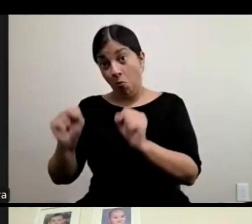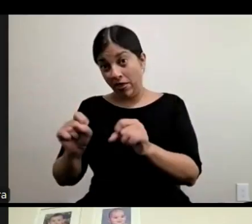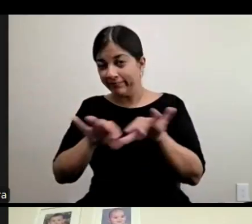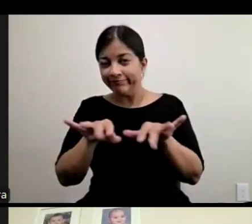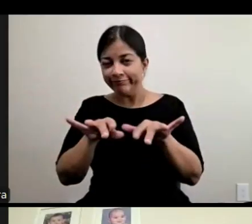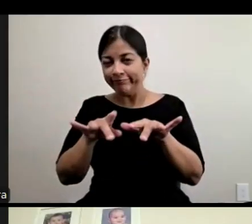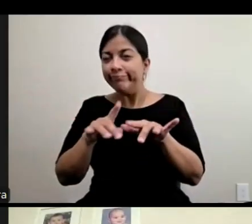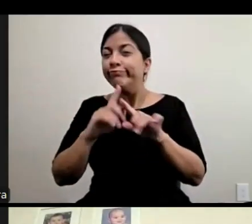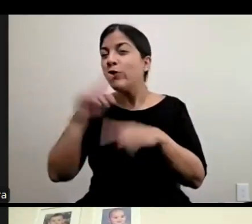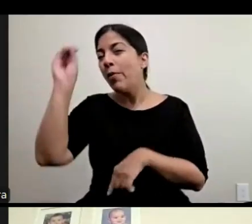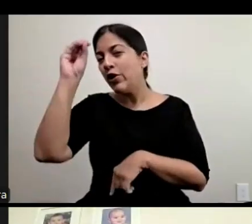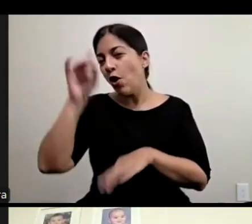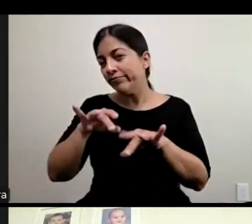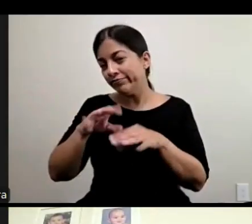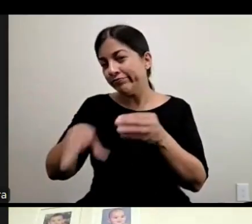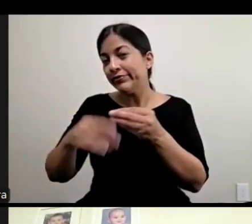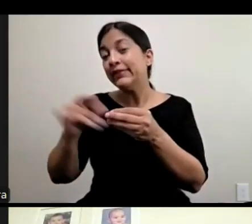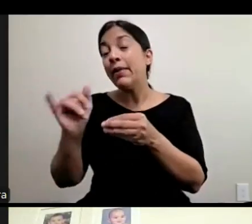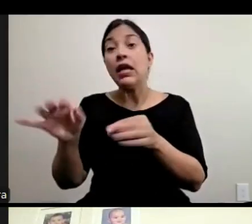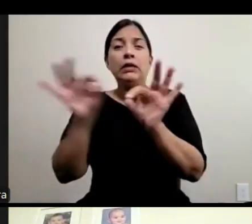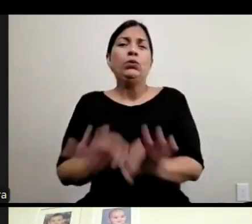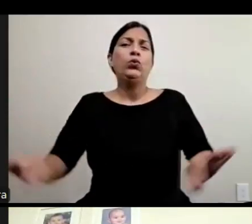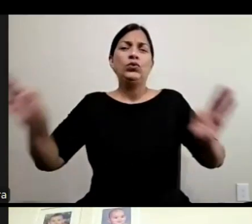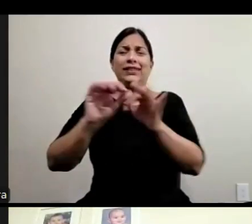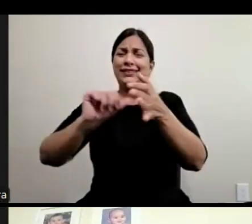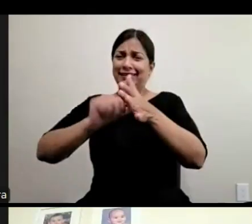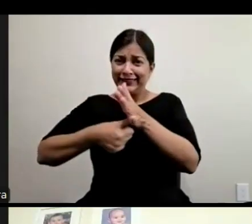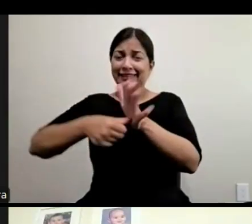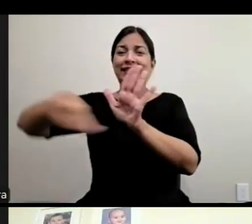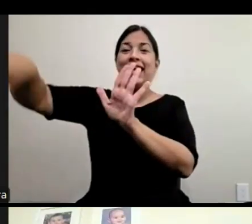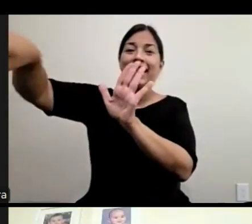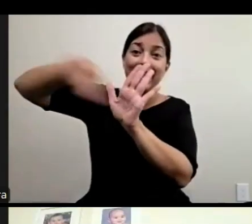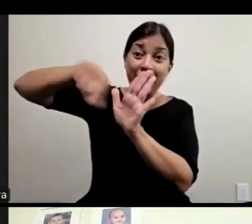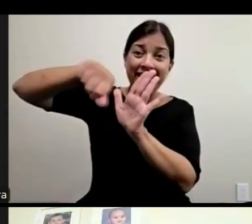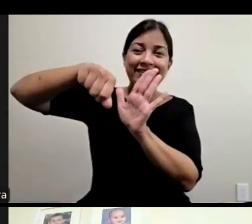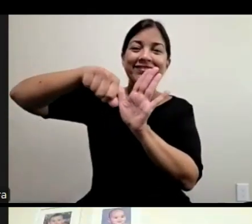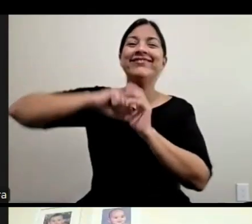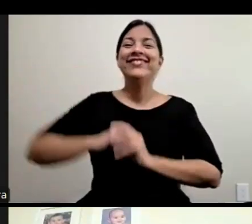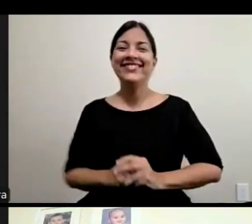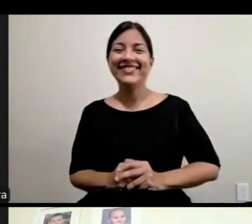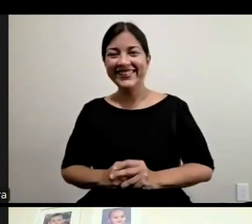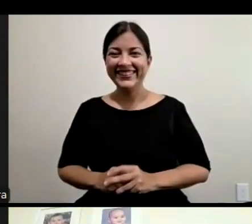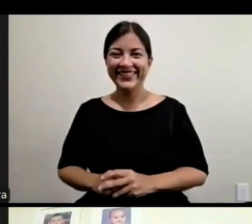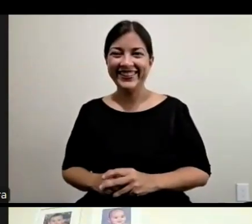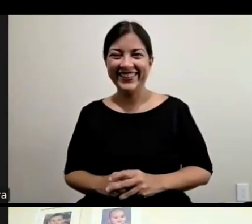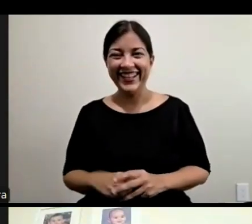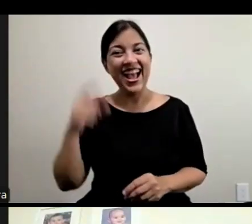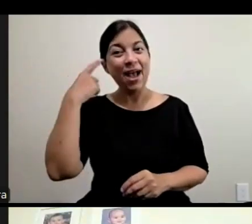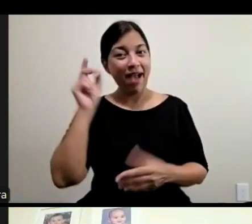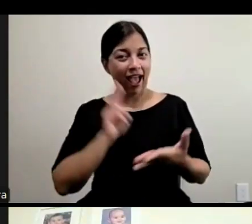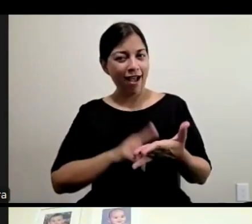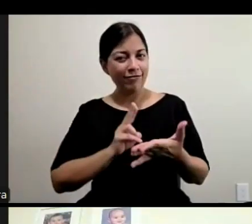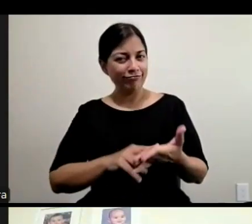más importante aún, le va a dar a la campanita que aparece hasta que haga tiling, para que se pueda